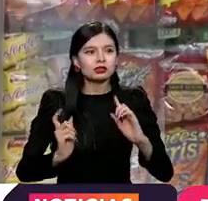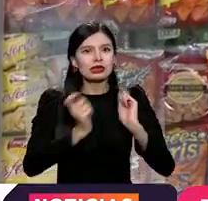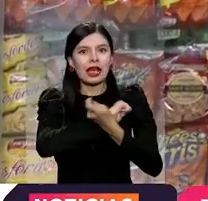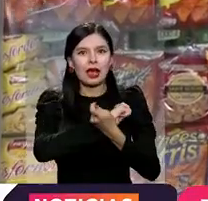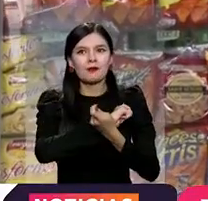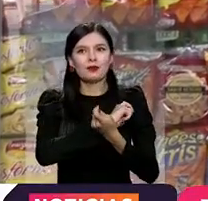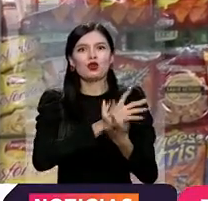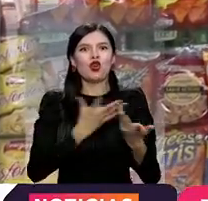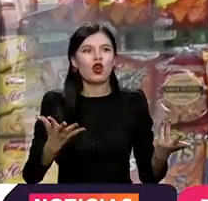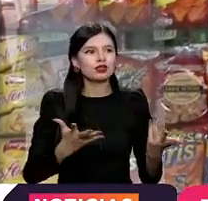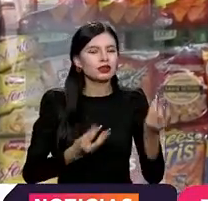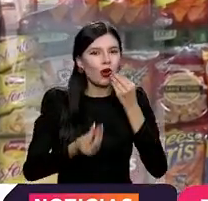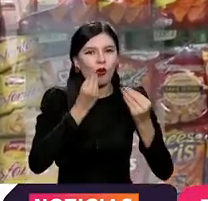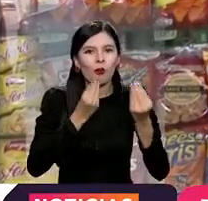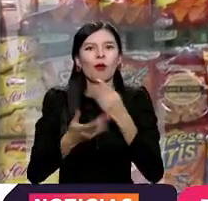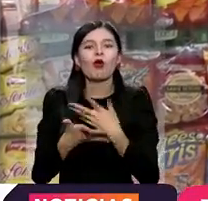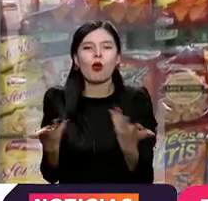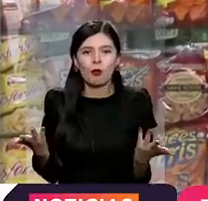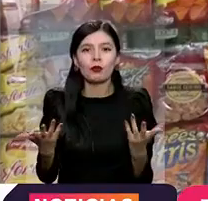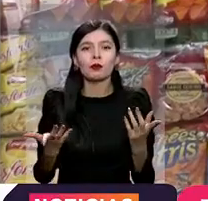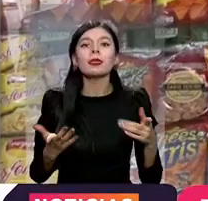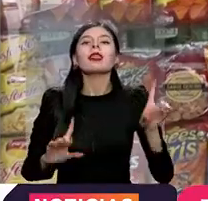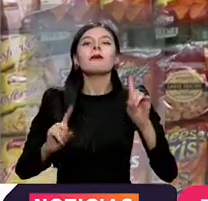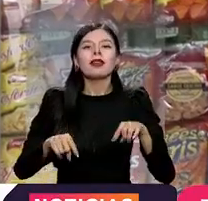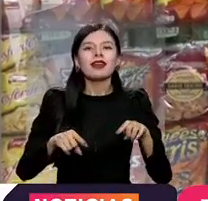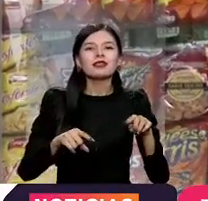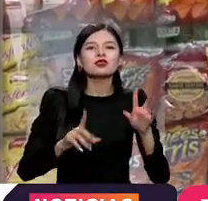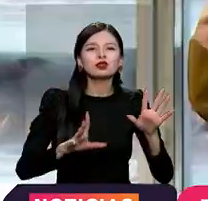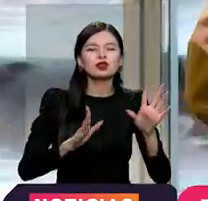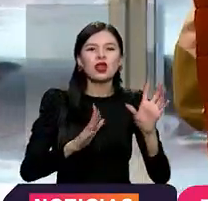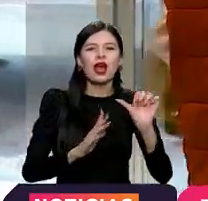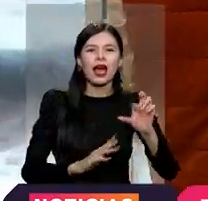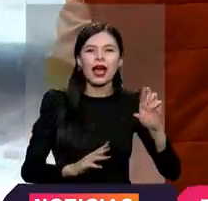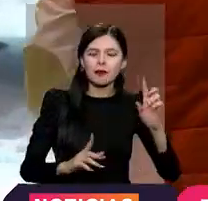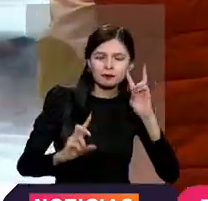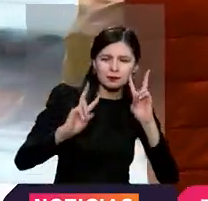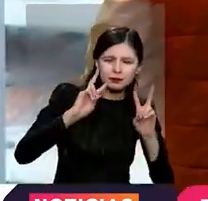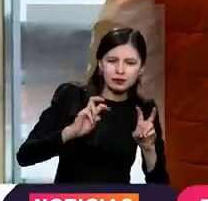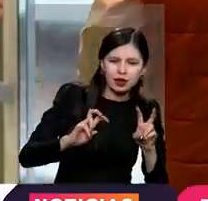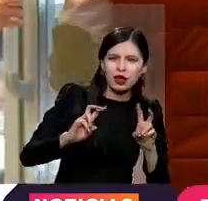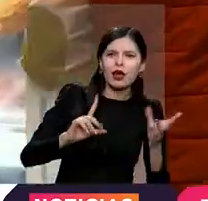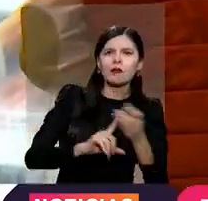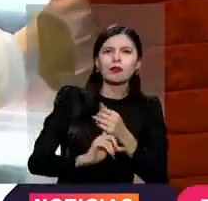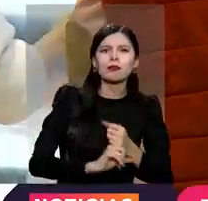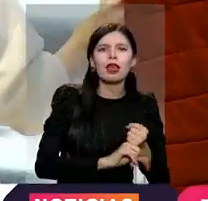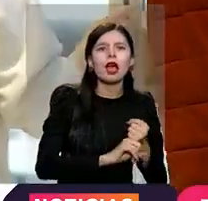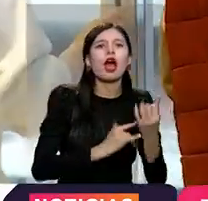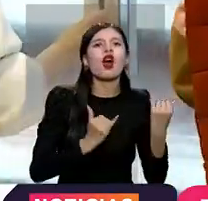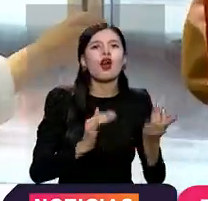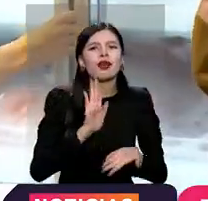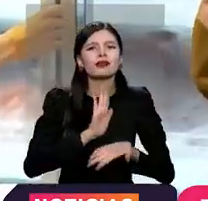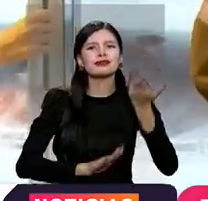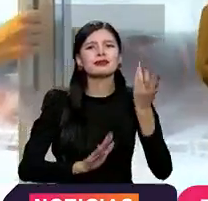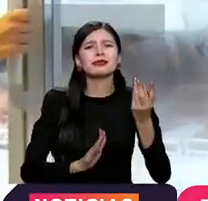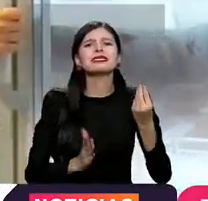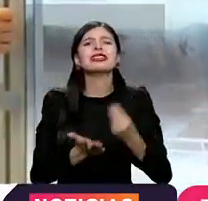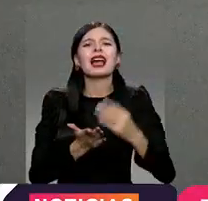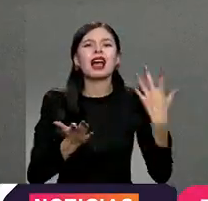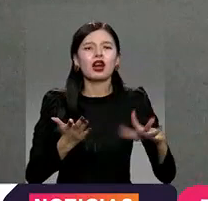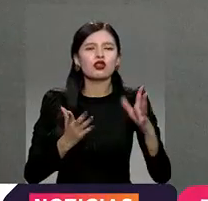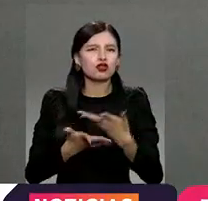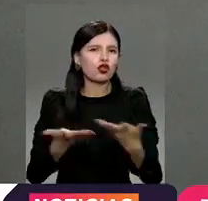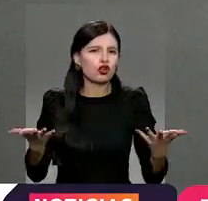Además, según un estudio de una de las plataformas tecnológicas, se han presentado un alza en los precios de alimentos básicos de hasta el